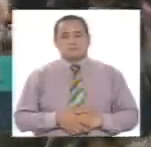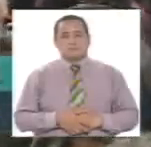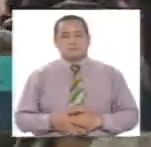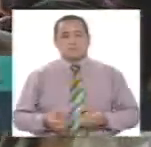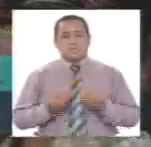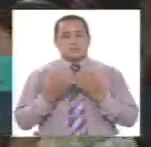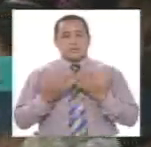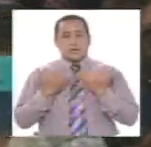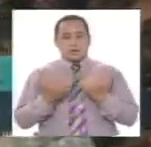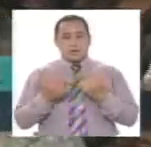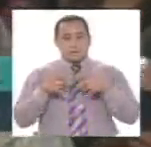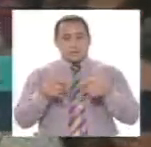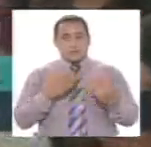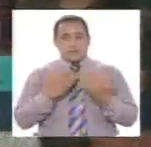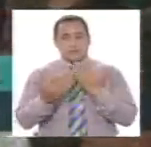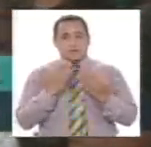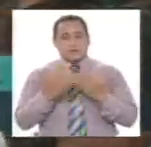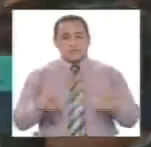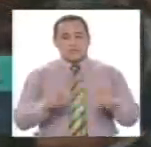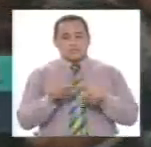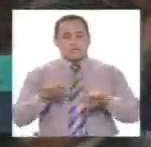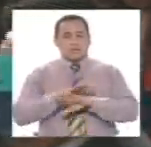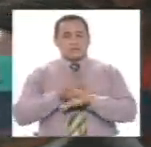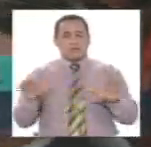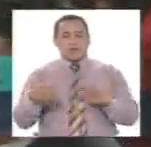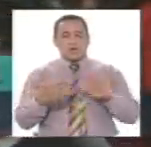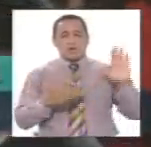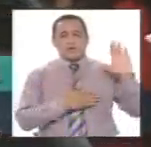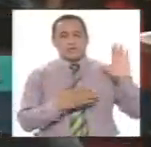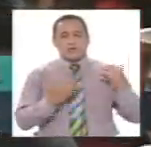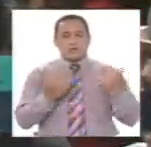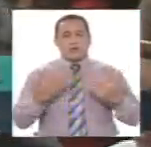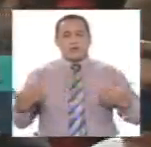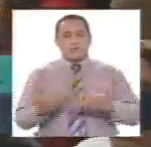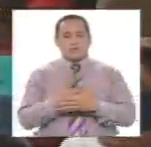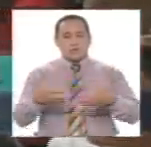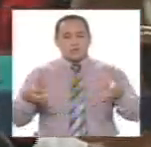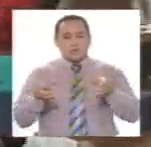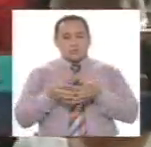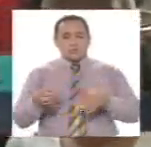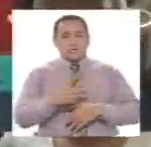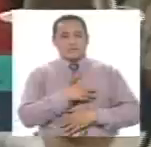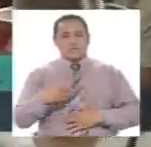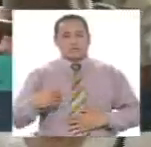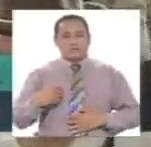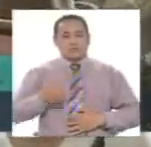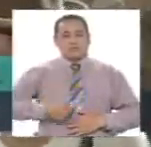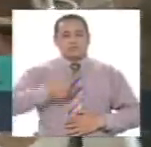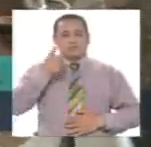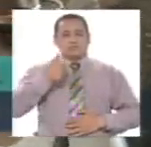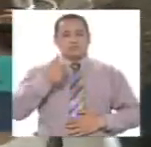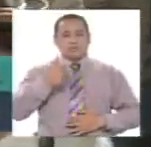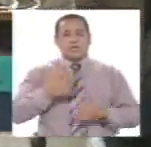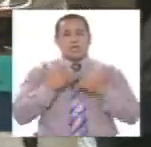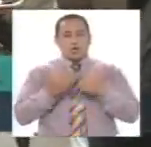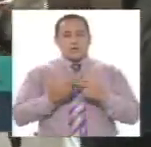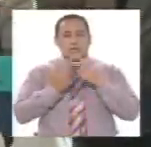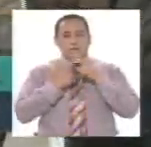Bueno, Josefina, de esa manera se ha concluido con la juramentación del el nuevo gabinete que preside desde hoy